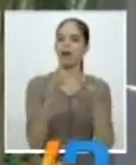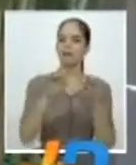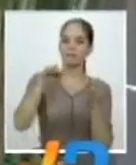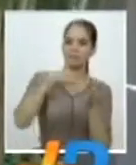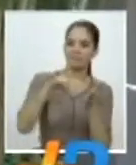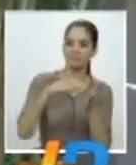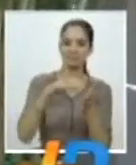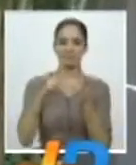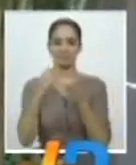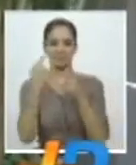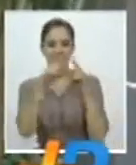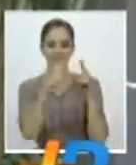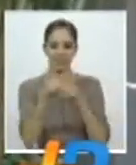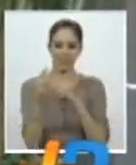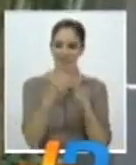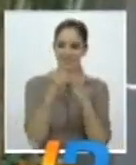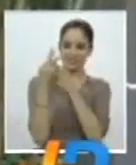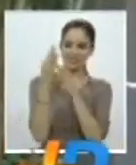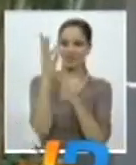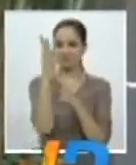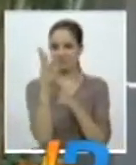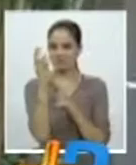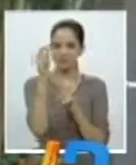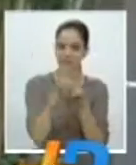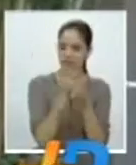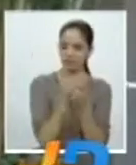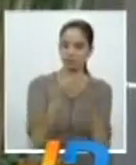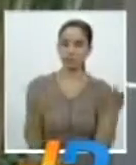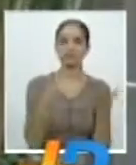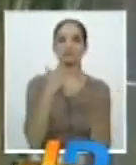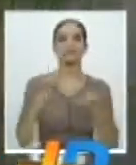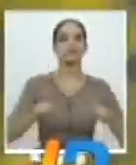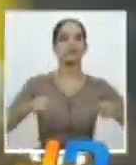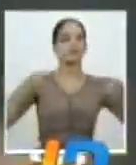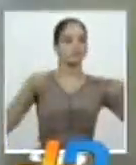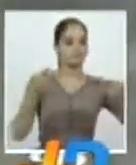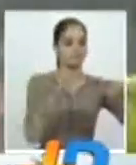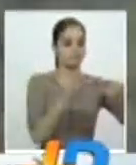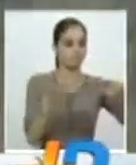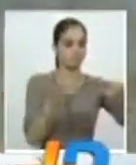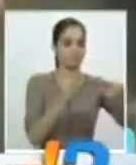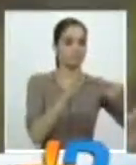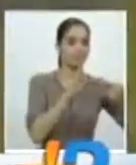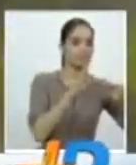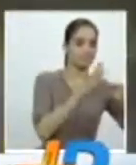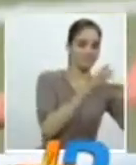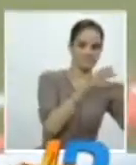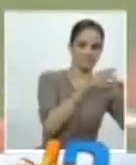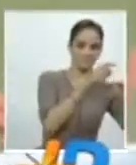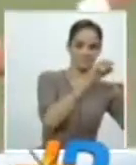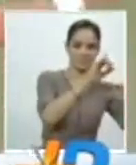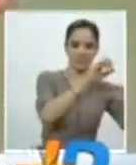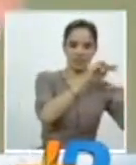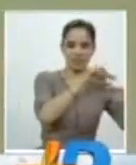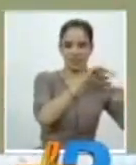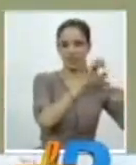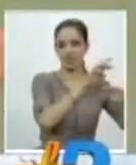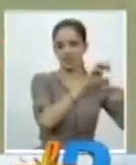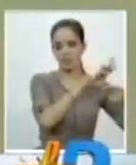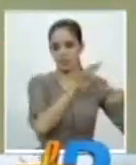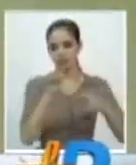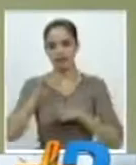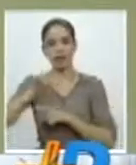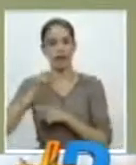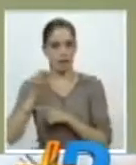ceremonias especiales, el duelo de 10 entre Neymar y James Rodríguez. El duelo entre James Rodríguez y Neymar Jr. es uno de los